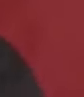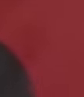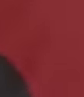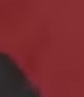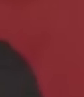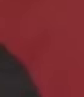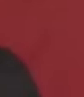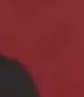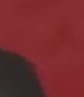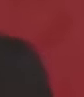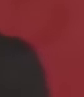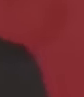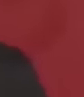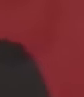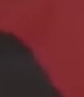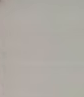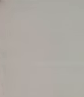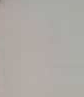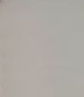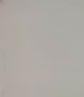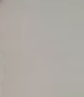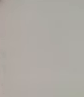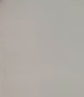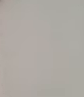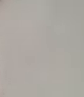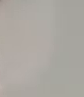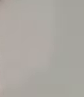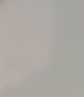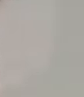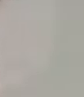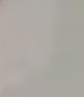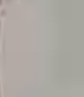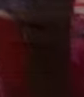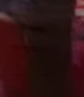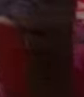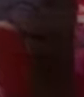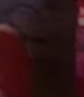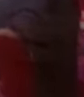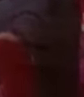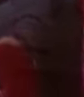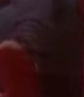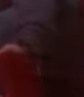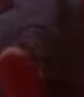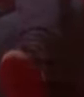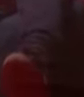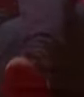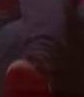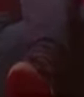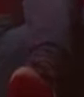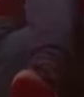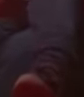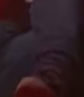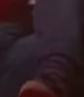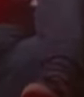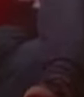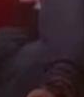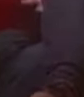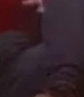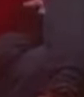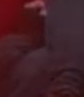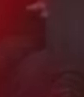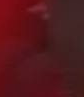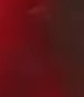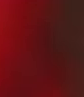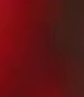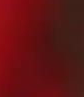Changuita, tú Amancio, yo el rancio, tú el majo. Yo Valery Solanas disparando al imbécil de Warhol. Hemos vuelto al tajo, han vuelto los chicos.